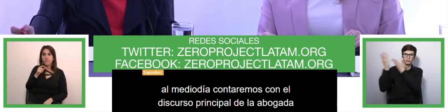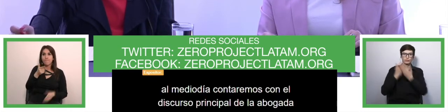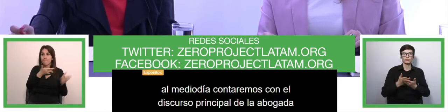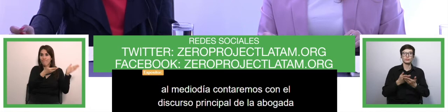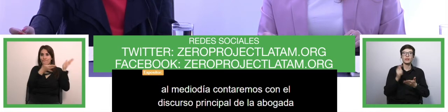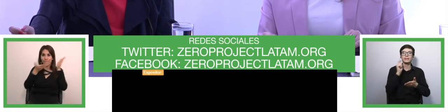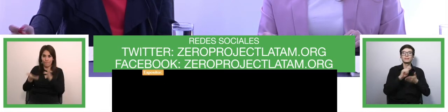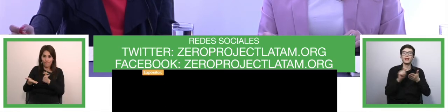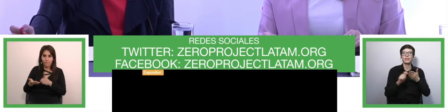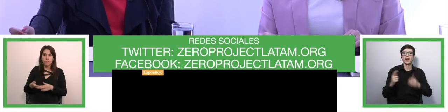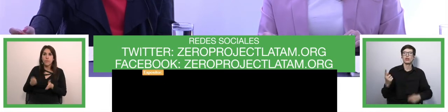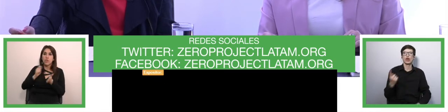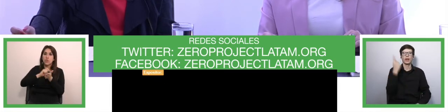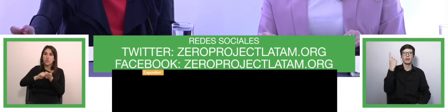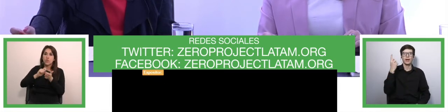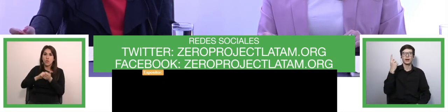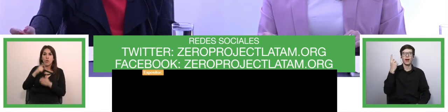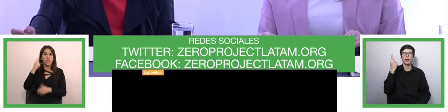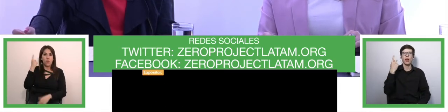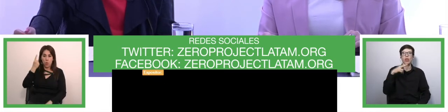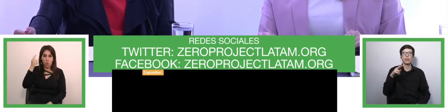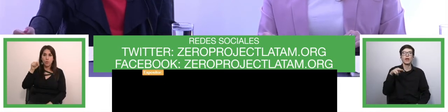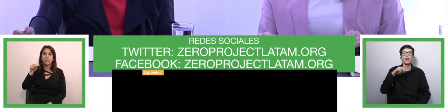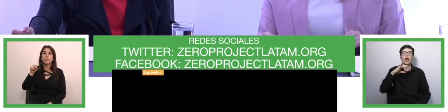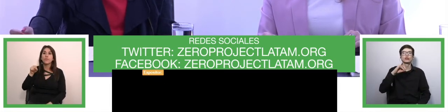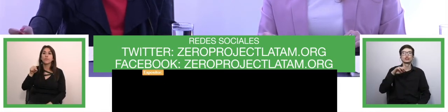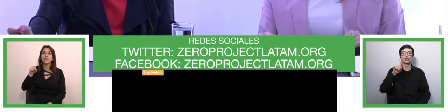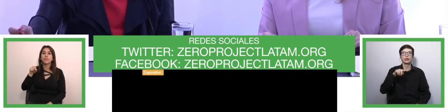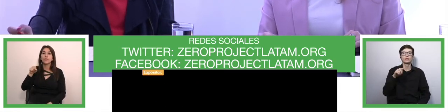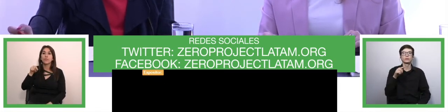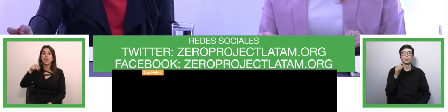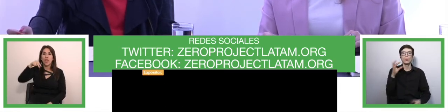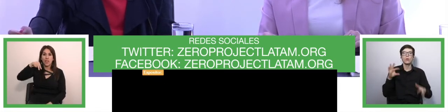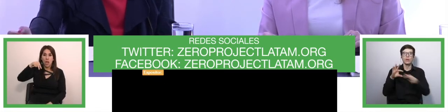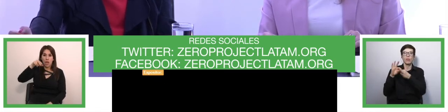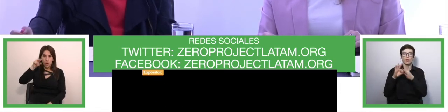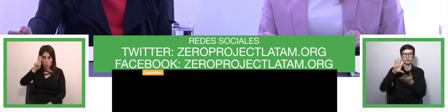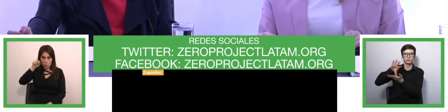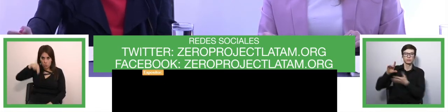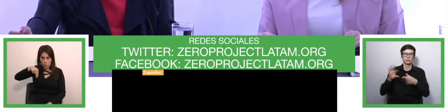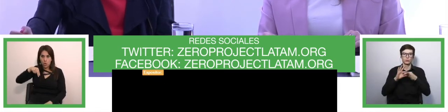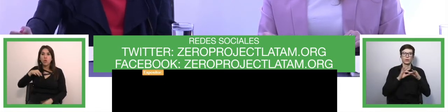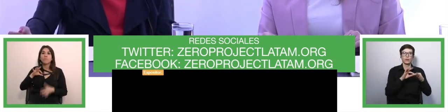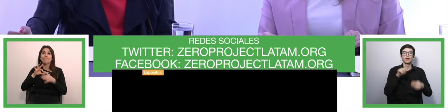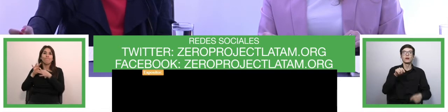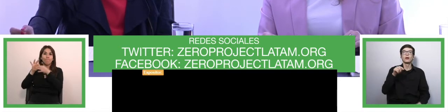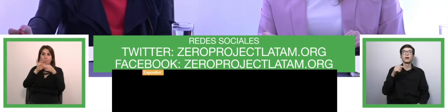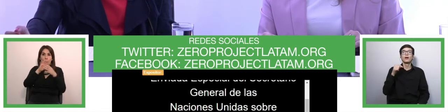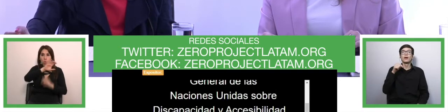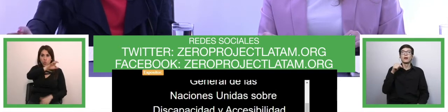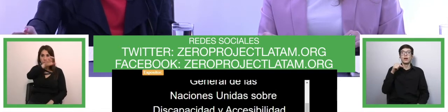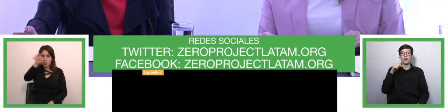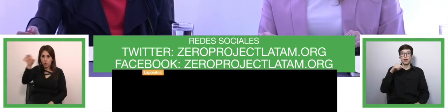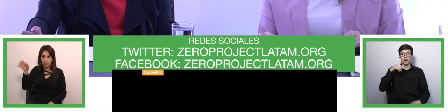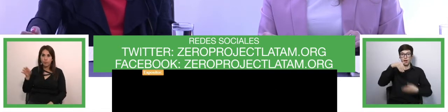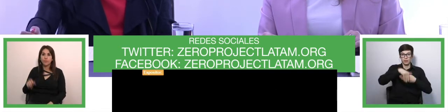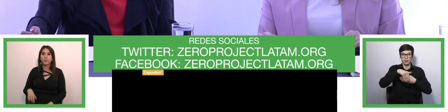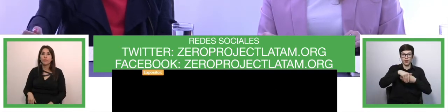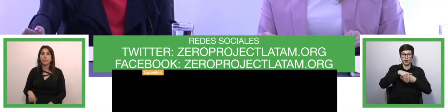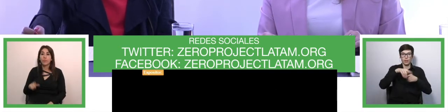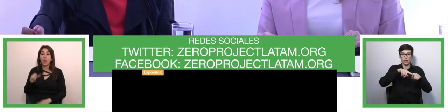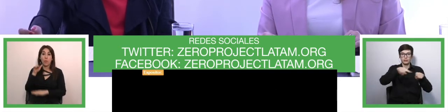las Naciones Unidas sobre discapacidad y accesibilidad. Durante la tarde, en la sala